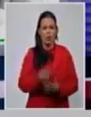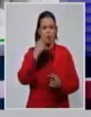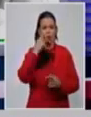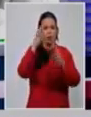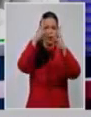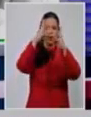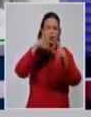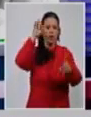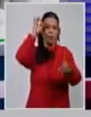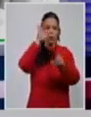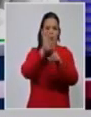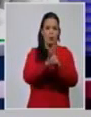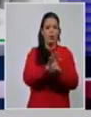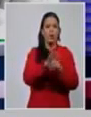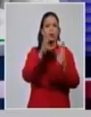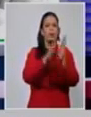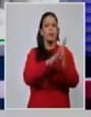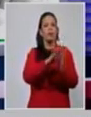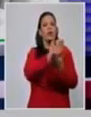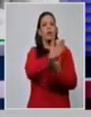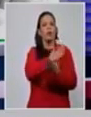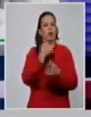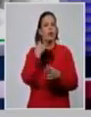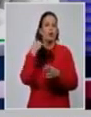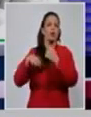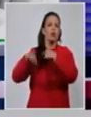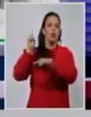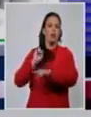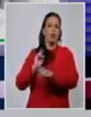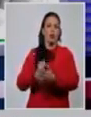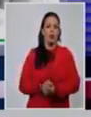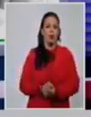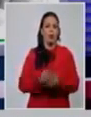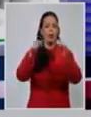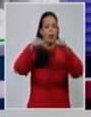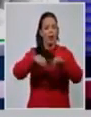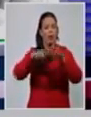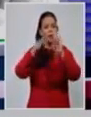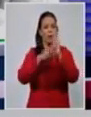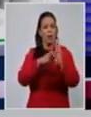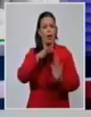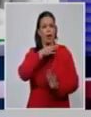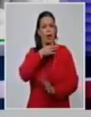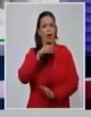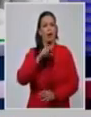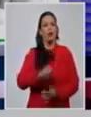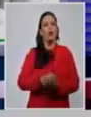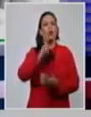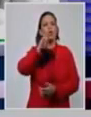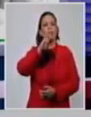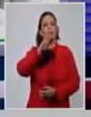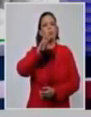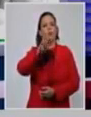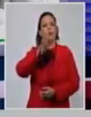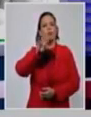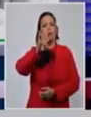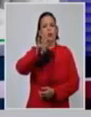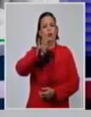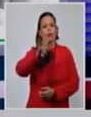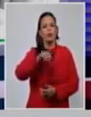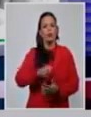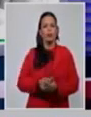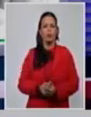el inicio de la epidemia, 34 fallecidos en lo que va del mes de enero, ya supera con creces al número total